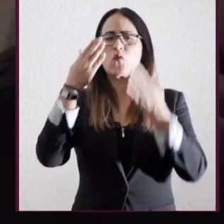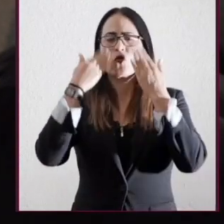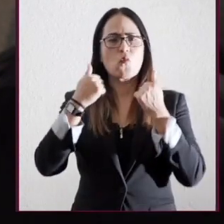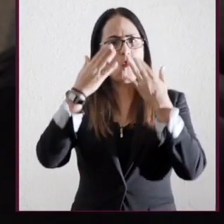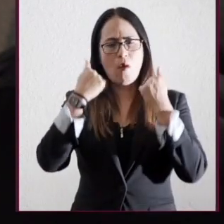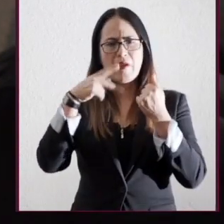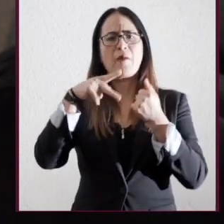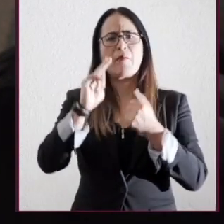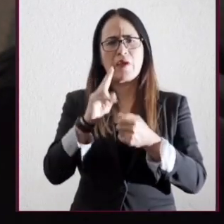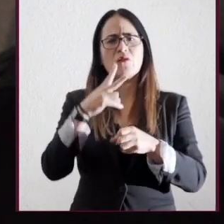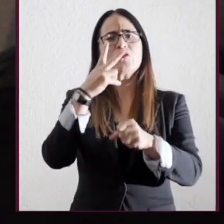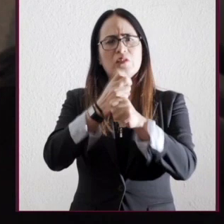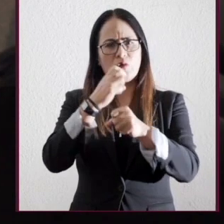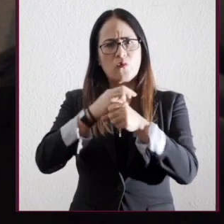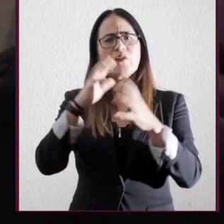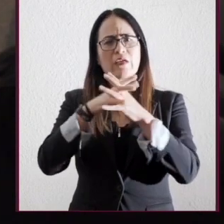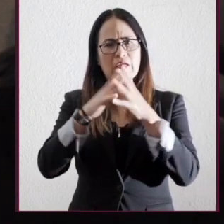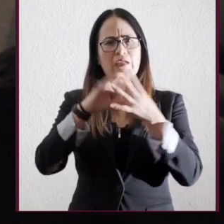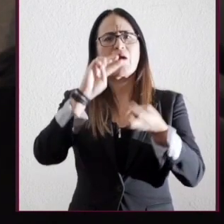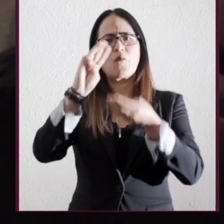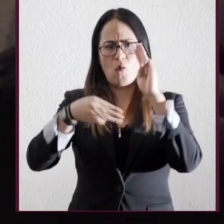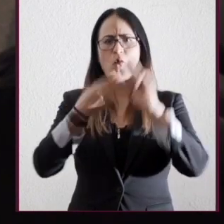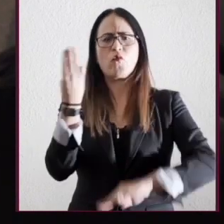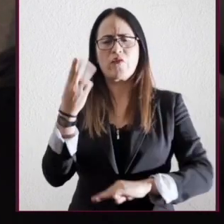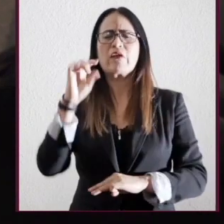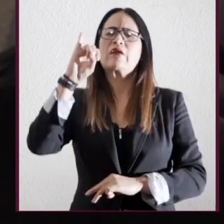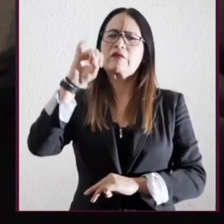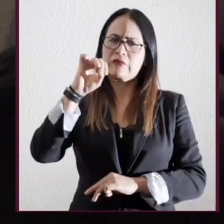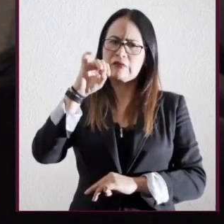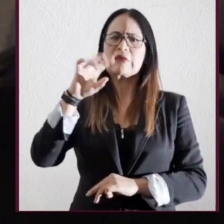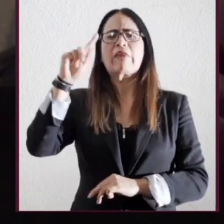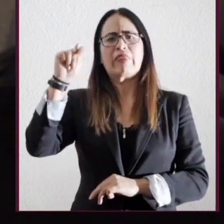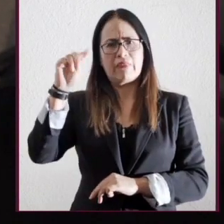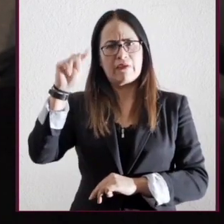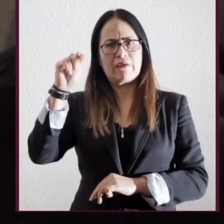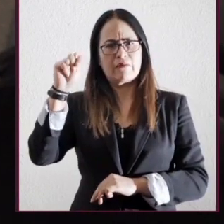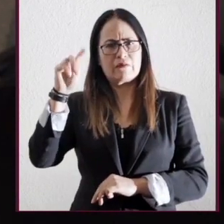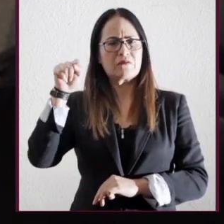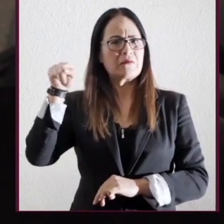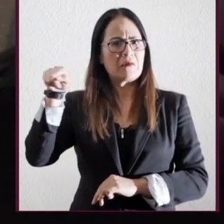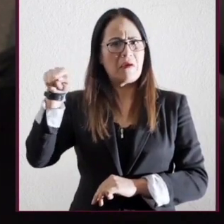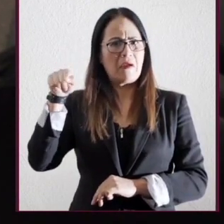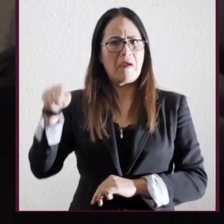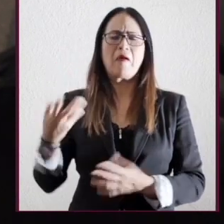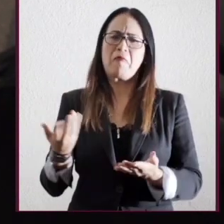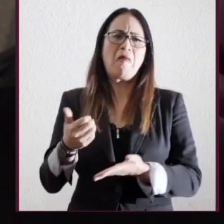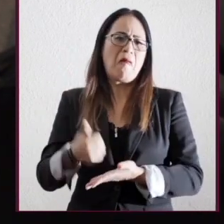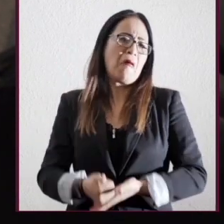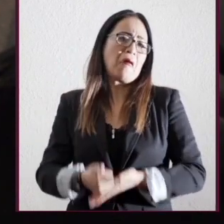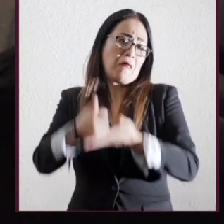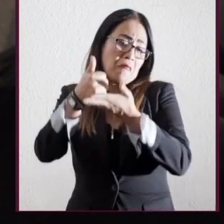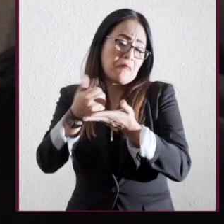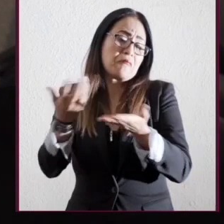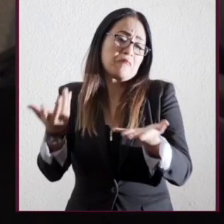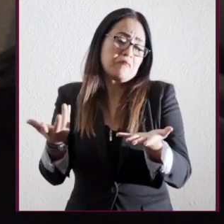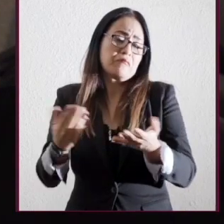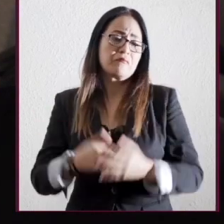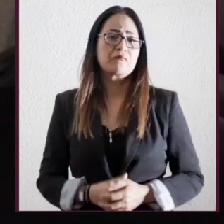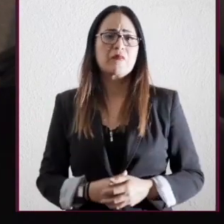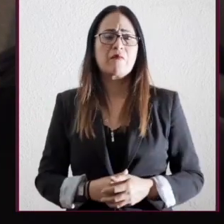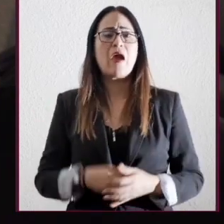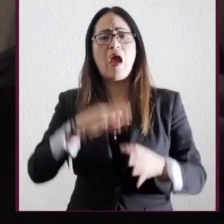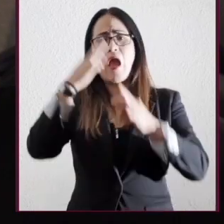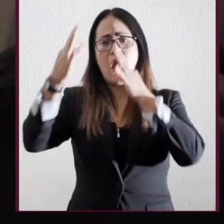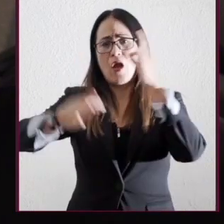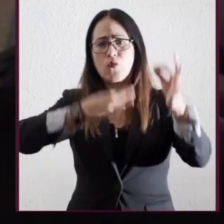Segunda hubo un momento en el que la televisión era de bastante ayuda, puesto que